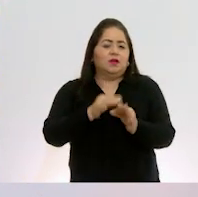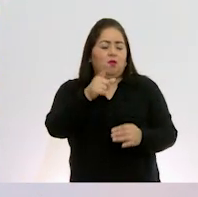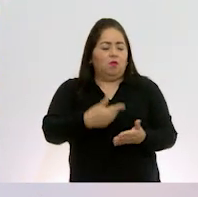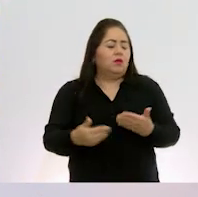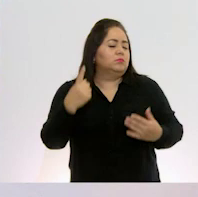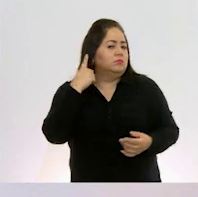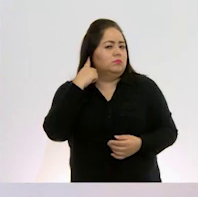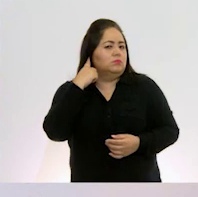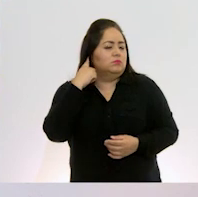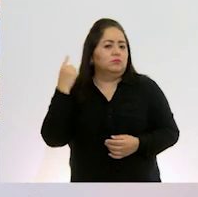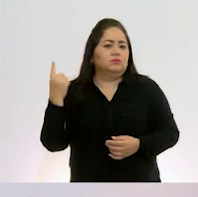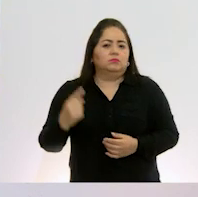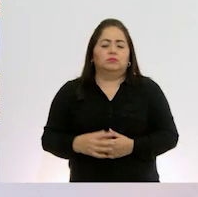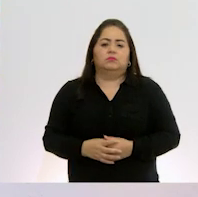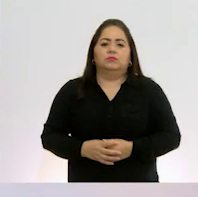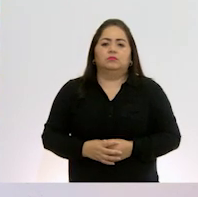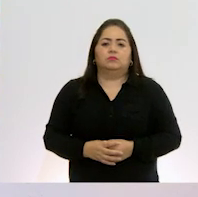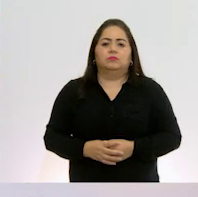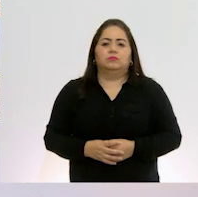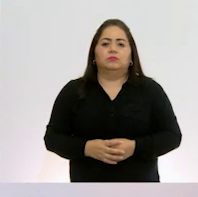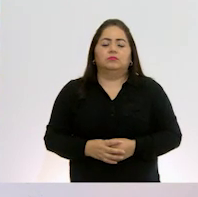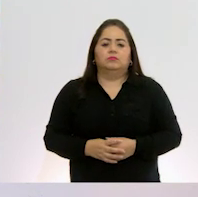Escuchamos.